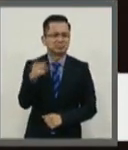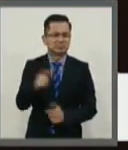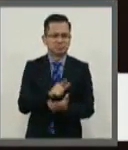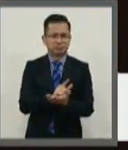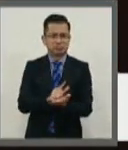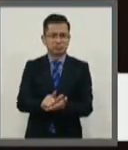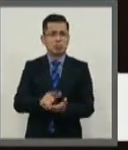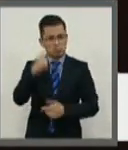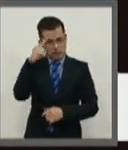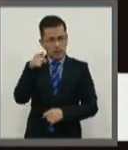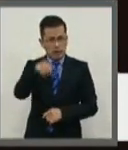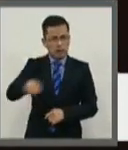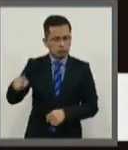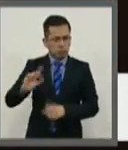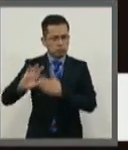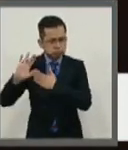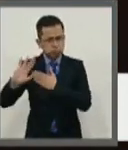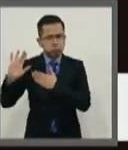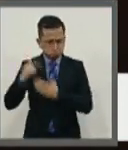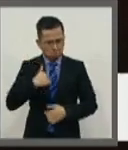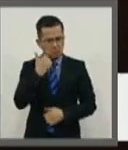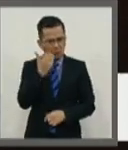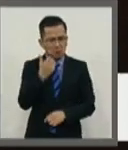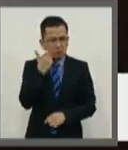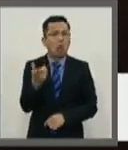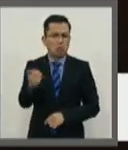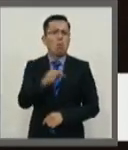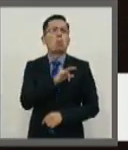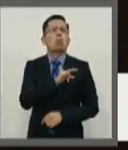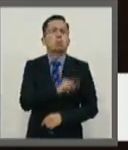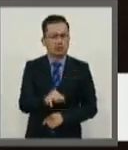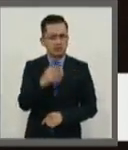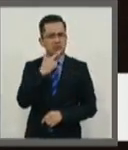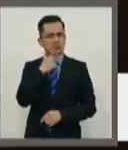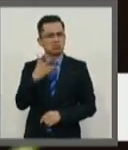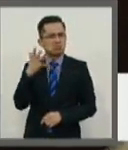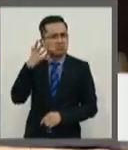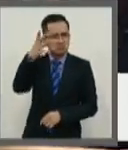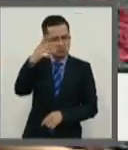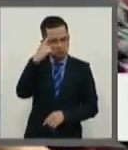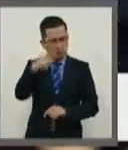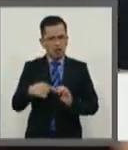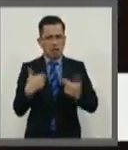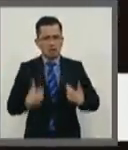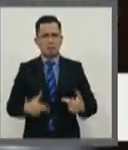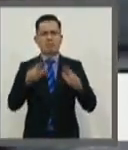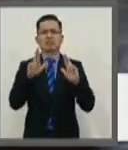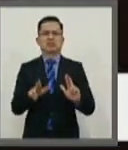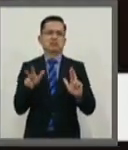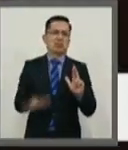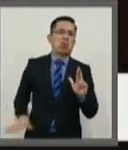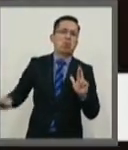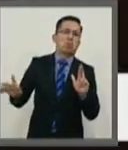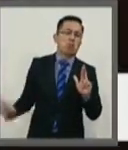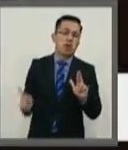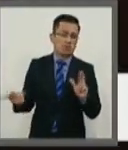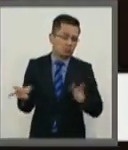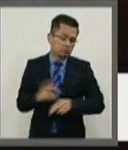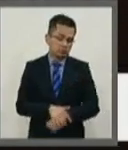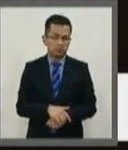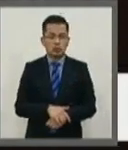convicciones democráticas profundas podrían ser mejores representantes populares que muchos otros, esperando que